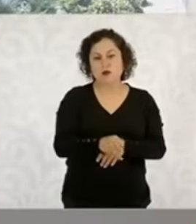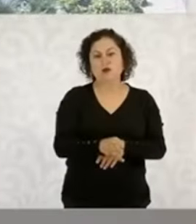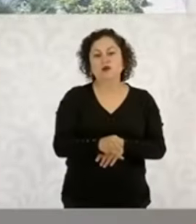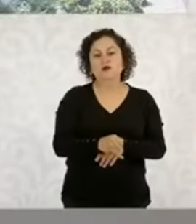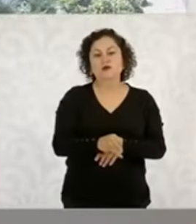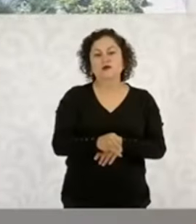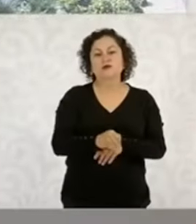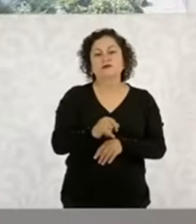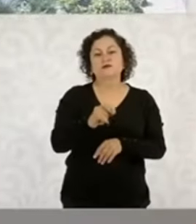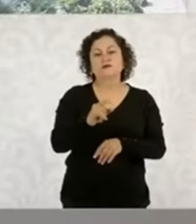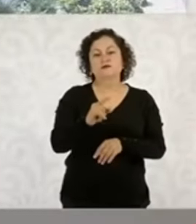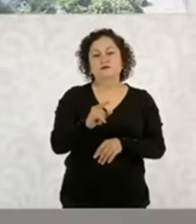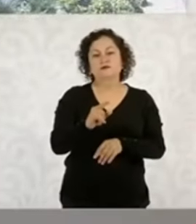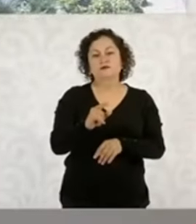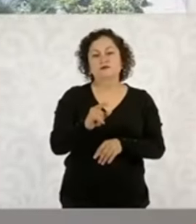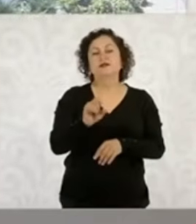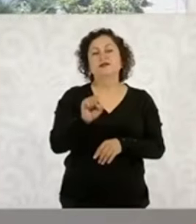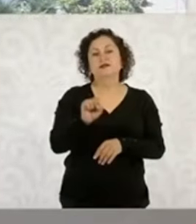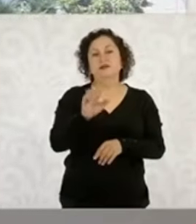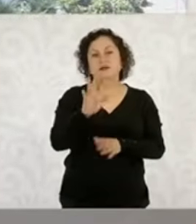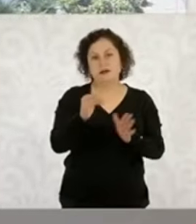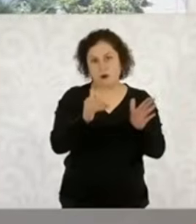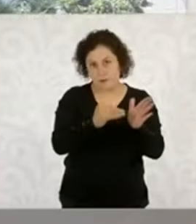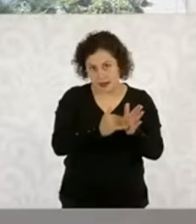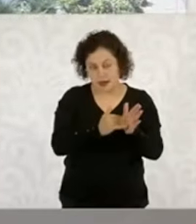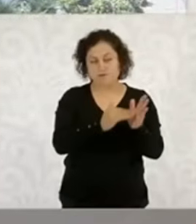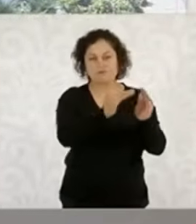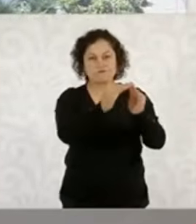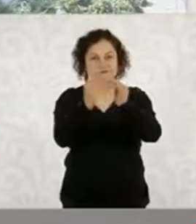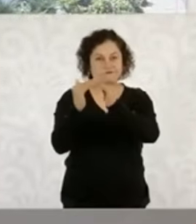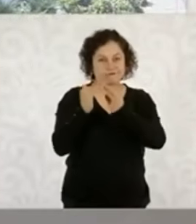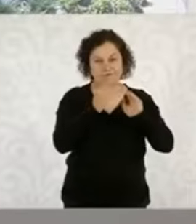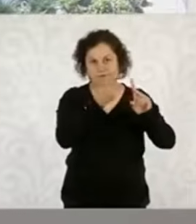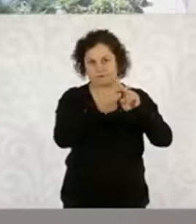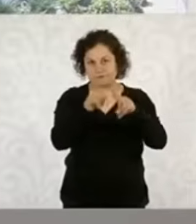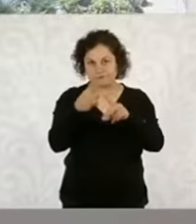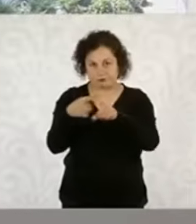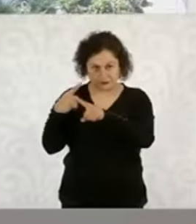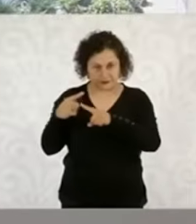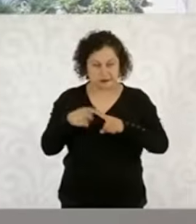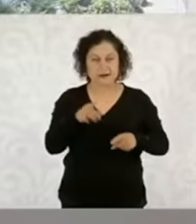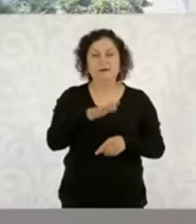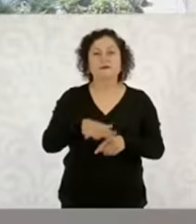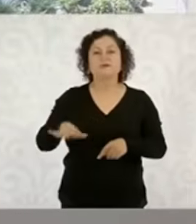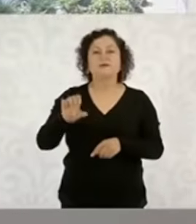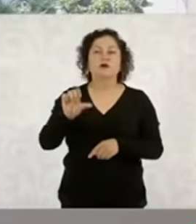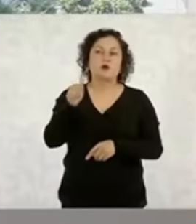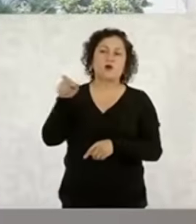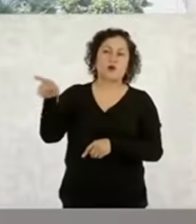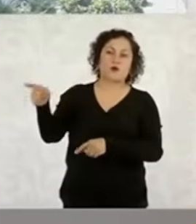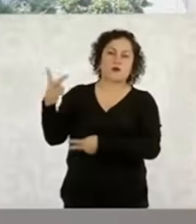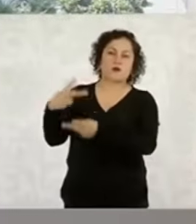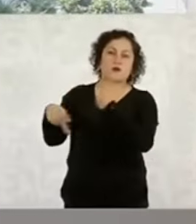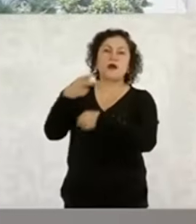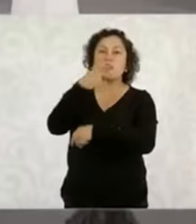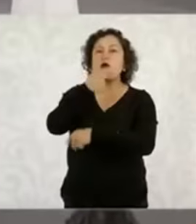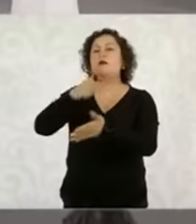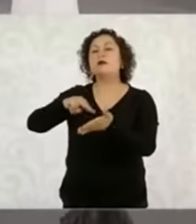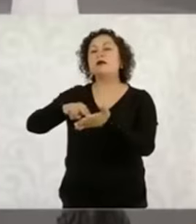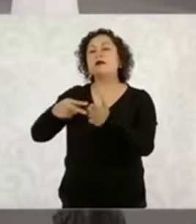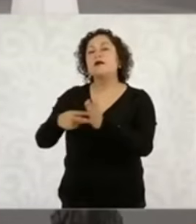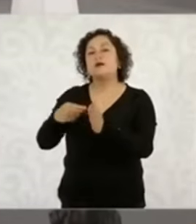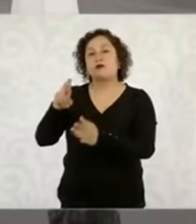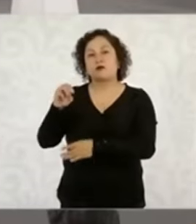74.955 viviendas. Ya el ingeniero Octavio Romero les explicará también el detalle de